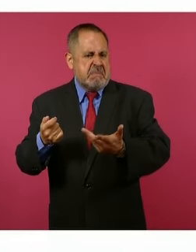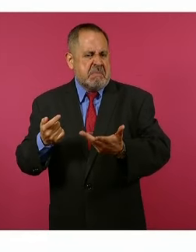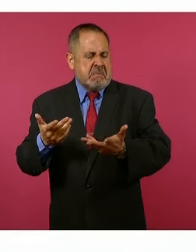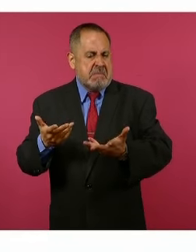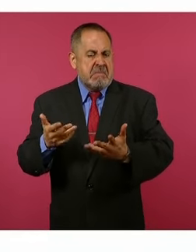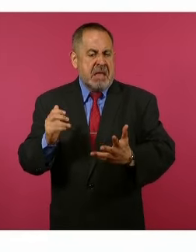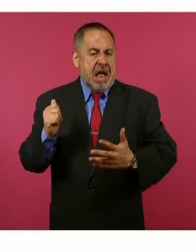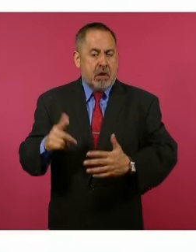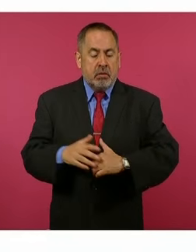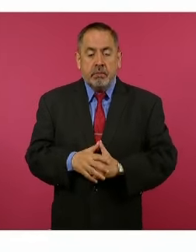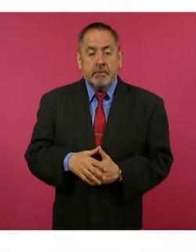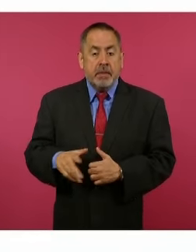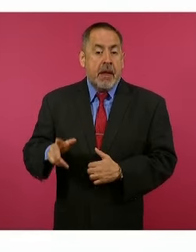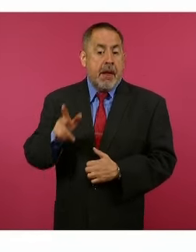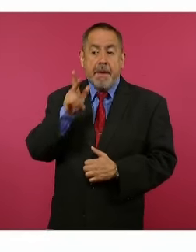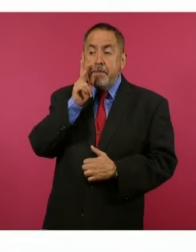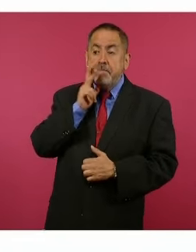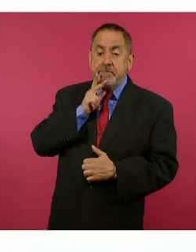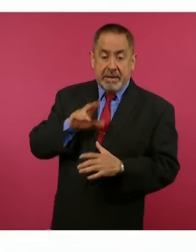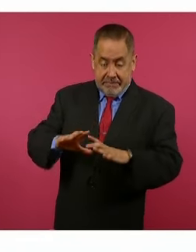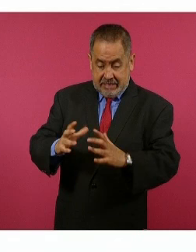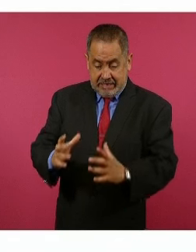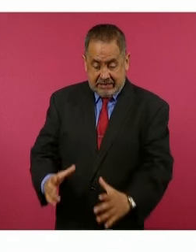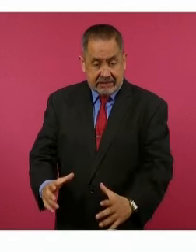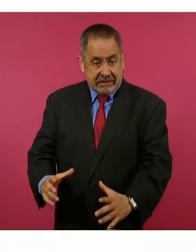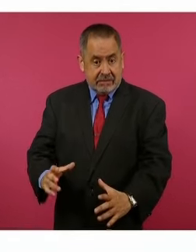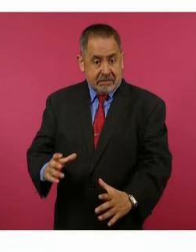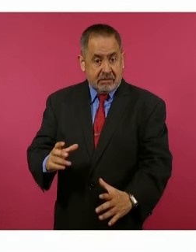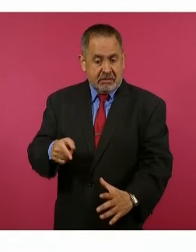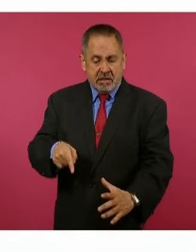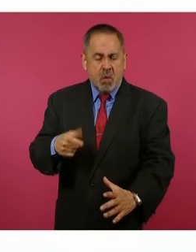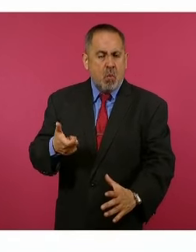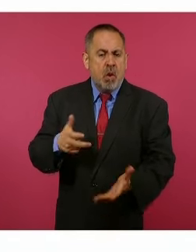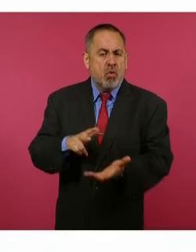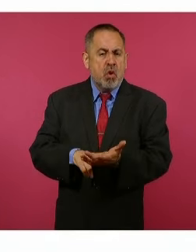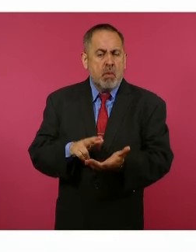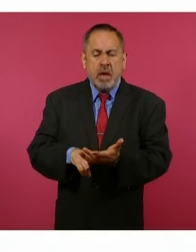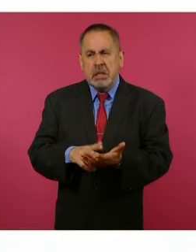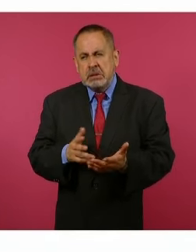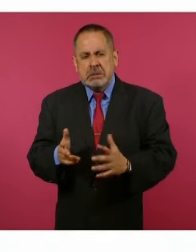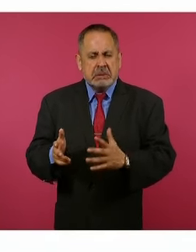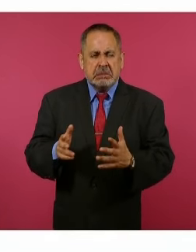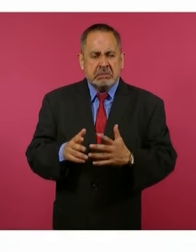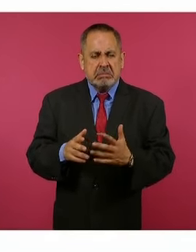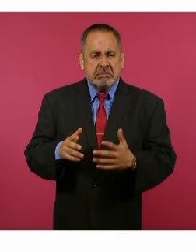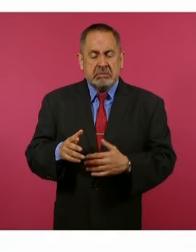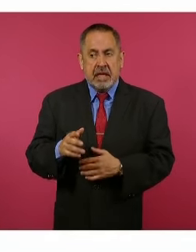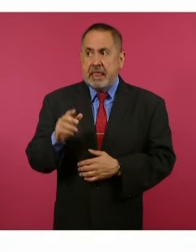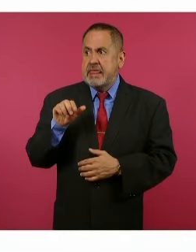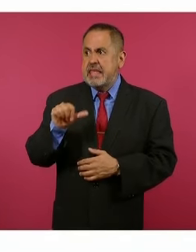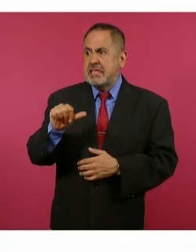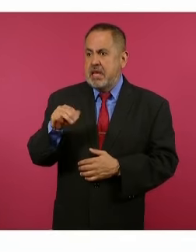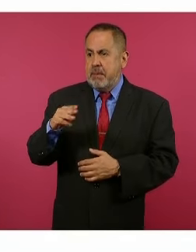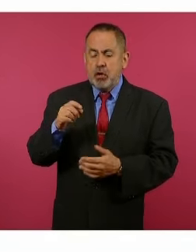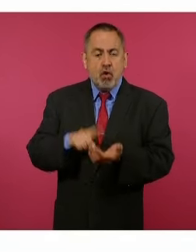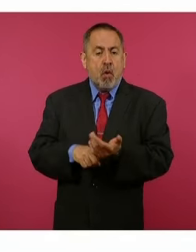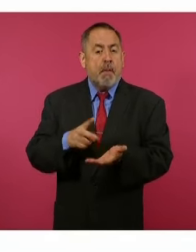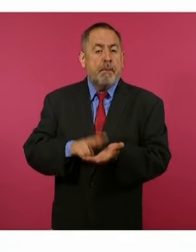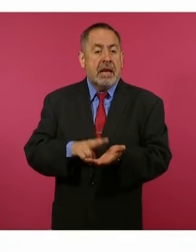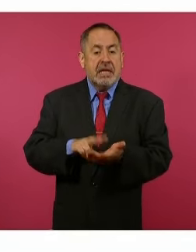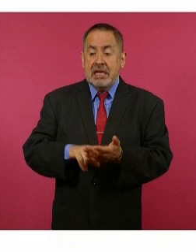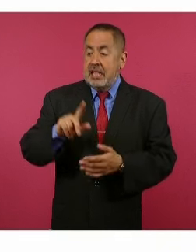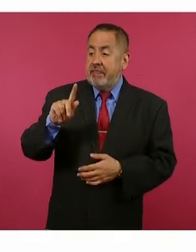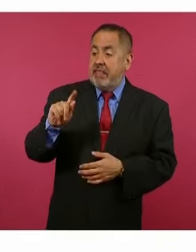mezcla mexicana en el mercado internacional en esta ocasión la tuvimos para el 16 de mayo en